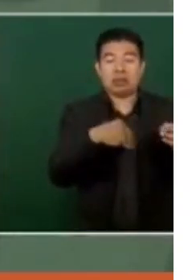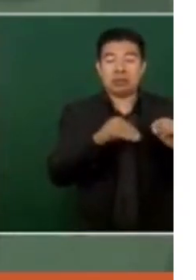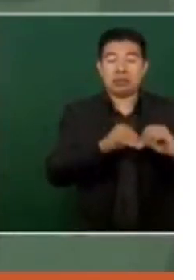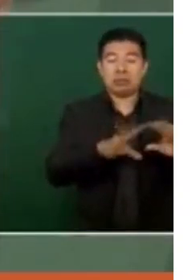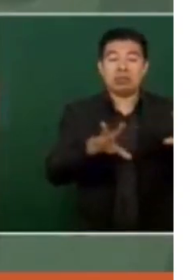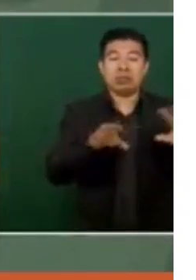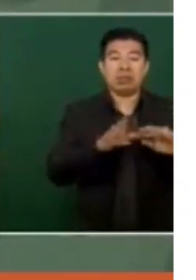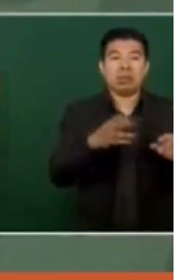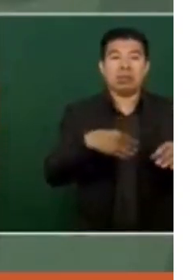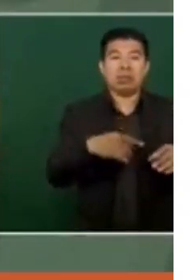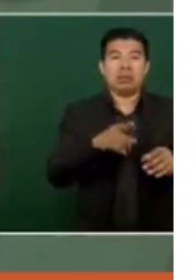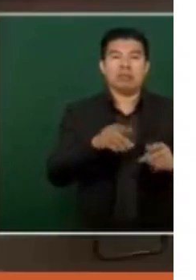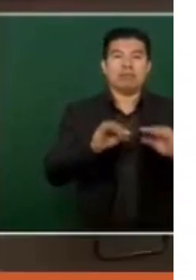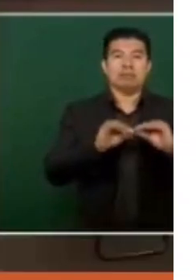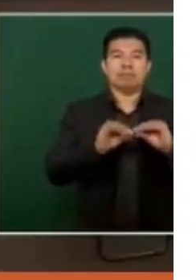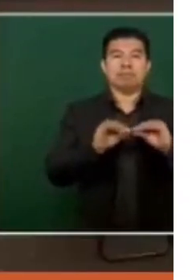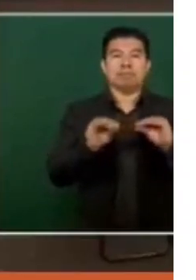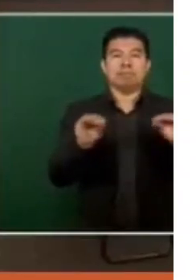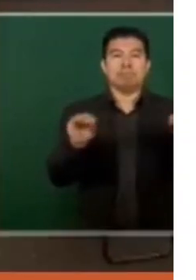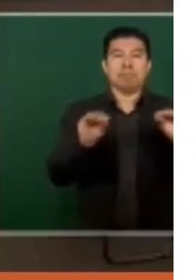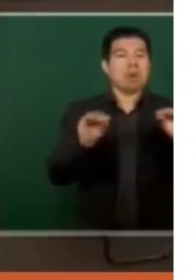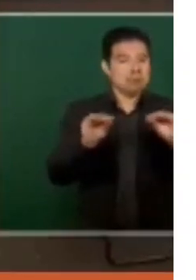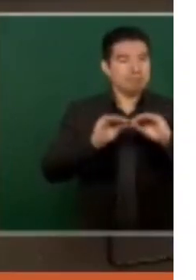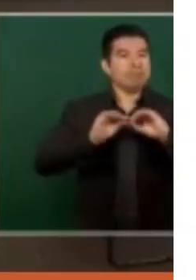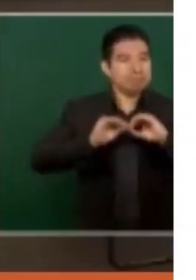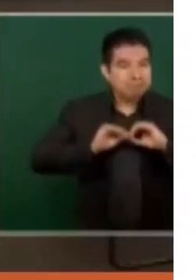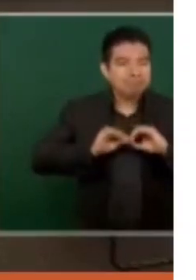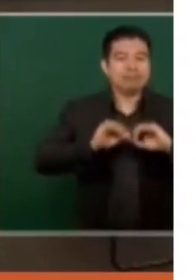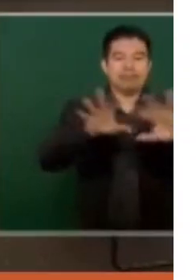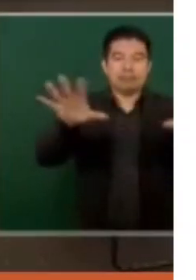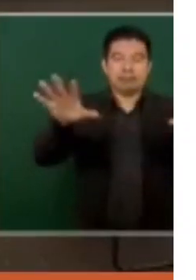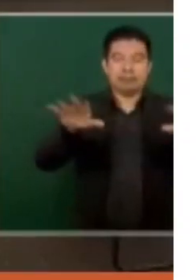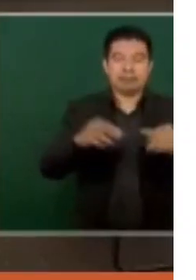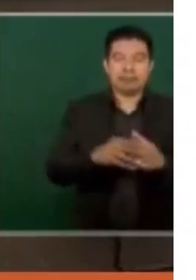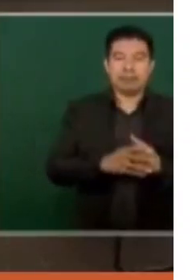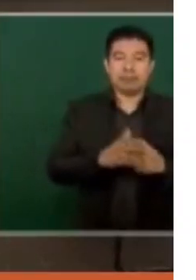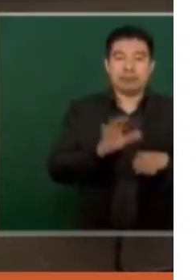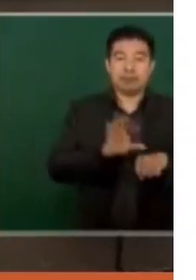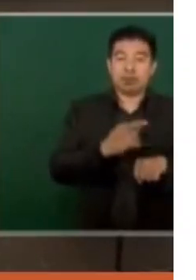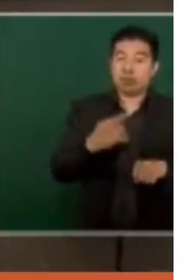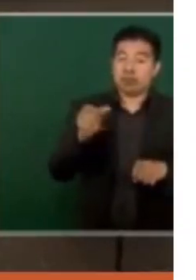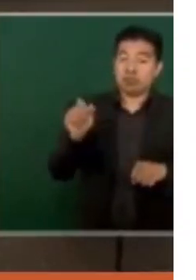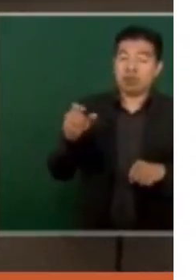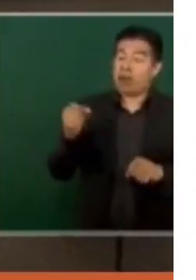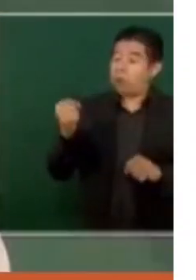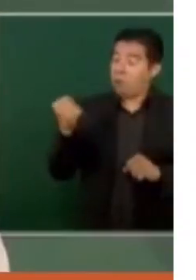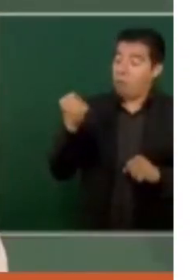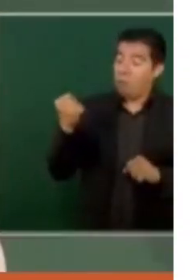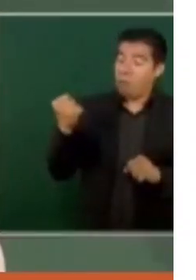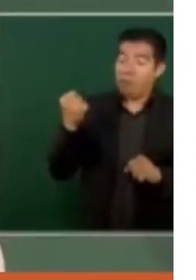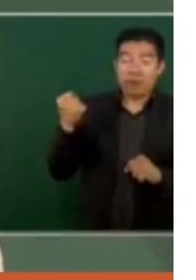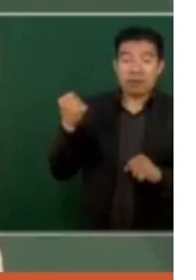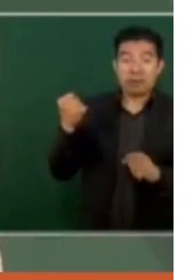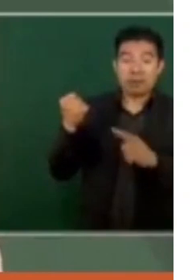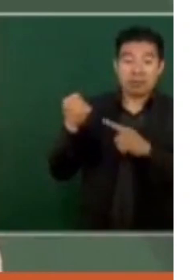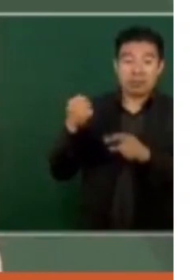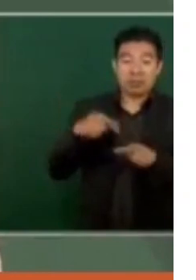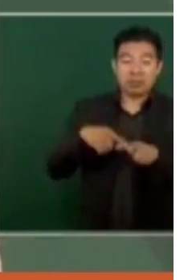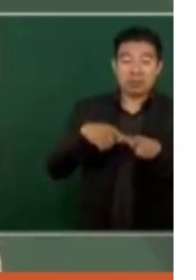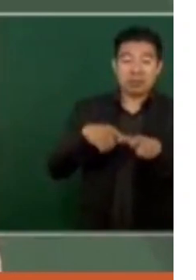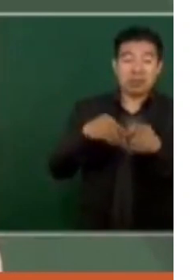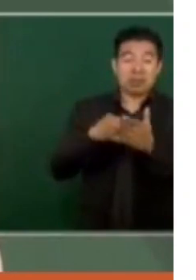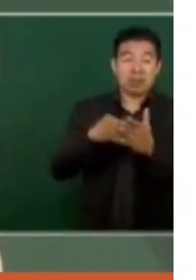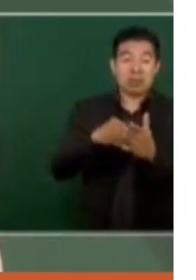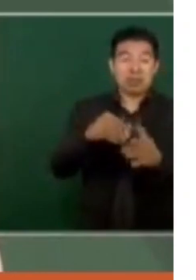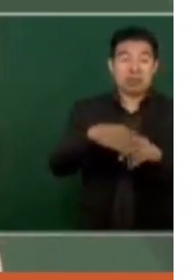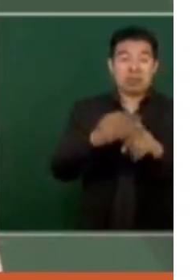y no se sabe, porque todavía las mafias del poder controlan en México los